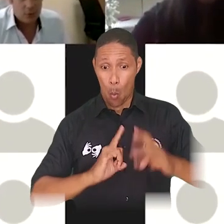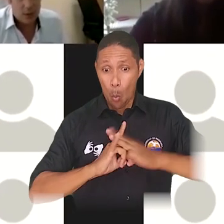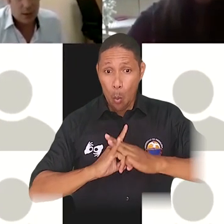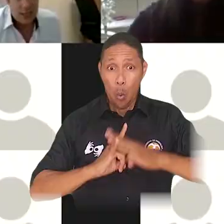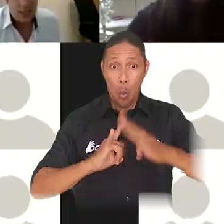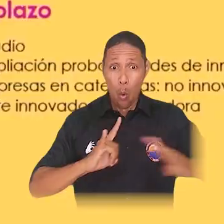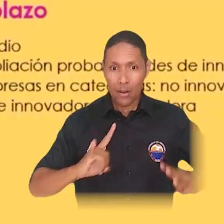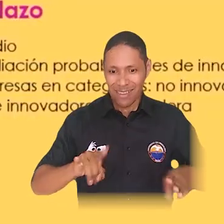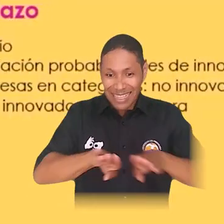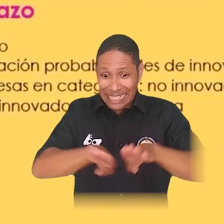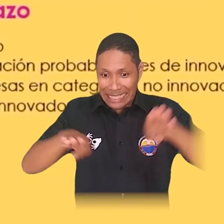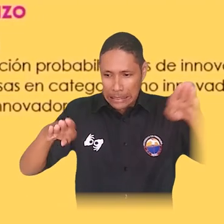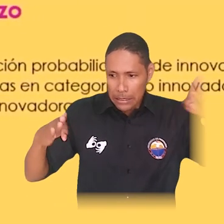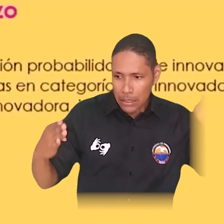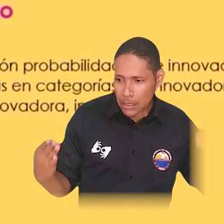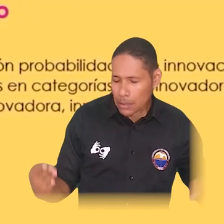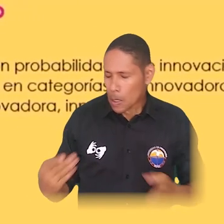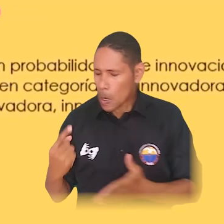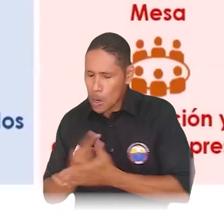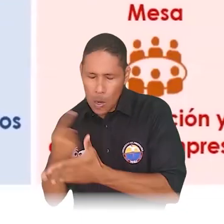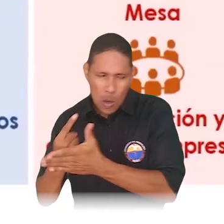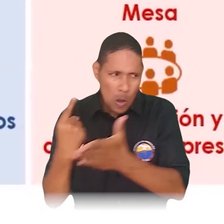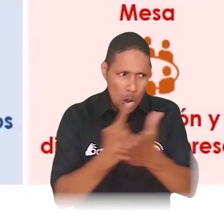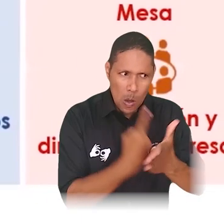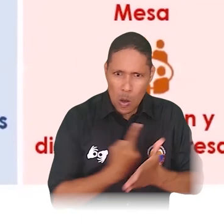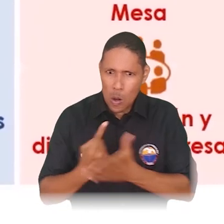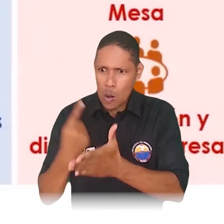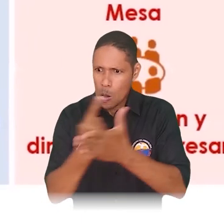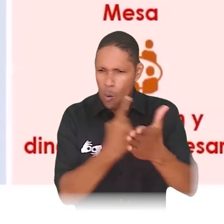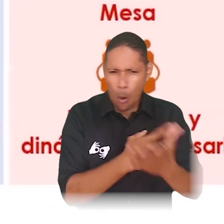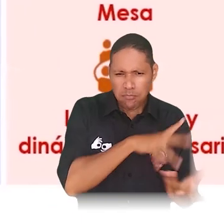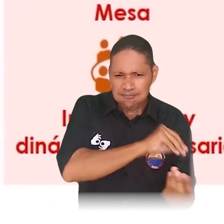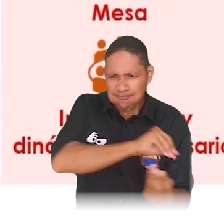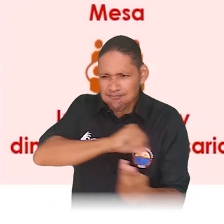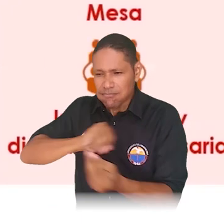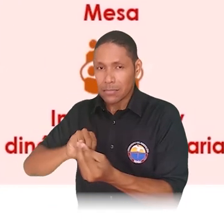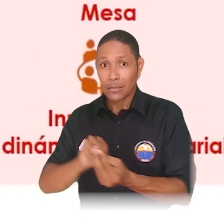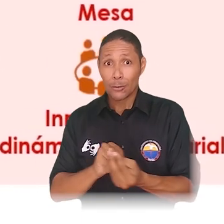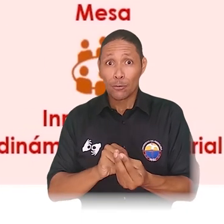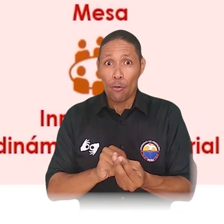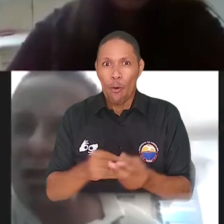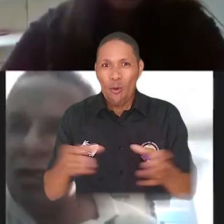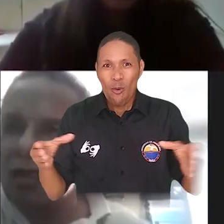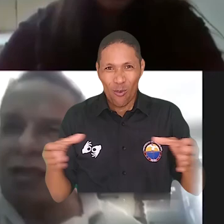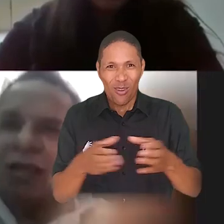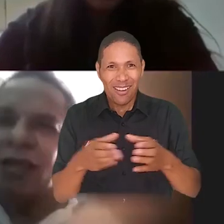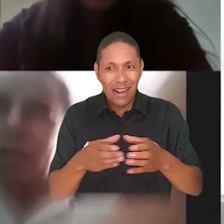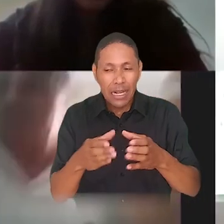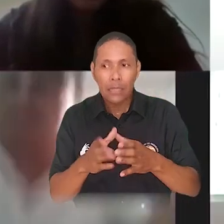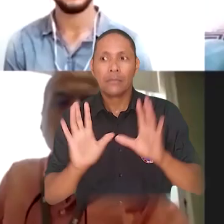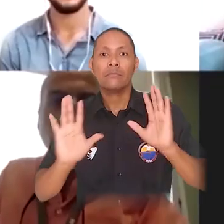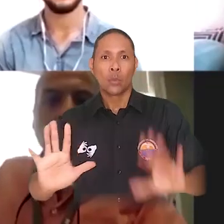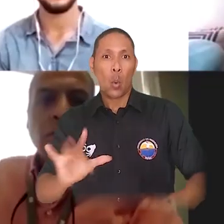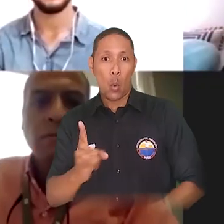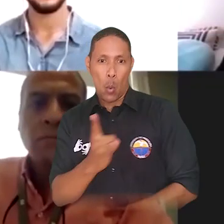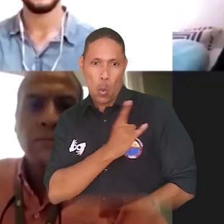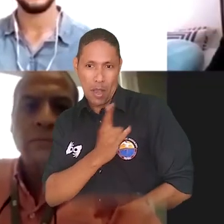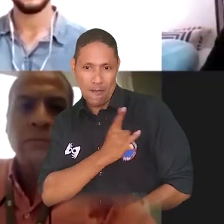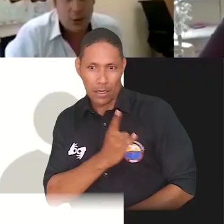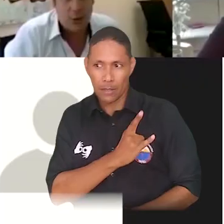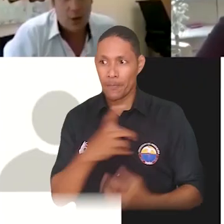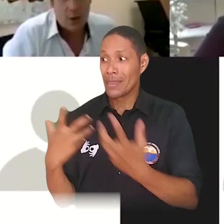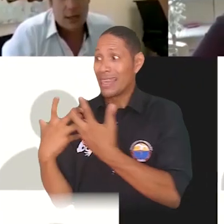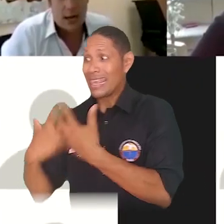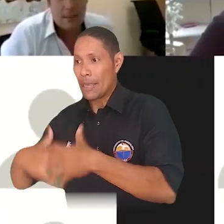Magdalena participó en la Mesa de Educación Superior y Capacitación en el marco del Comité Universidad Empresa Estado CUE